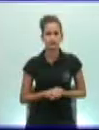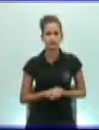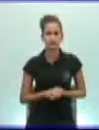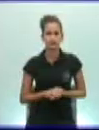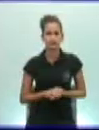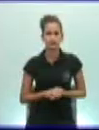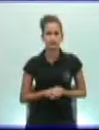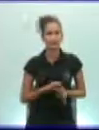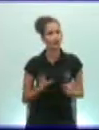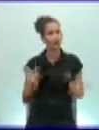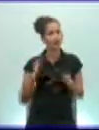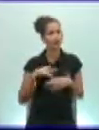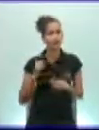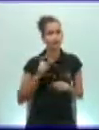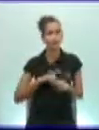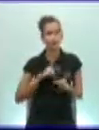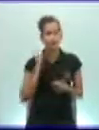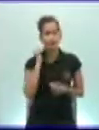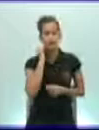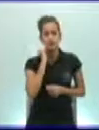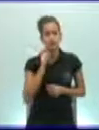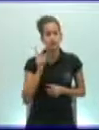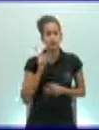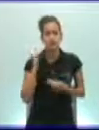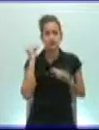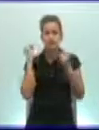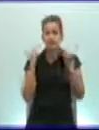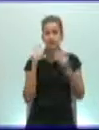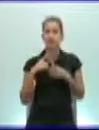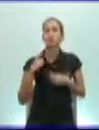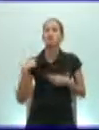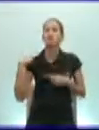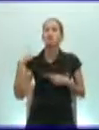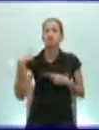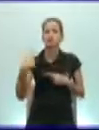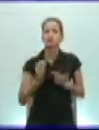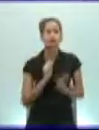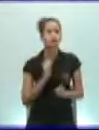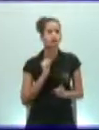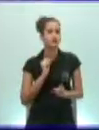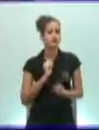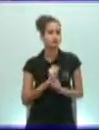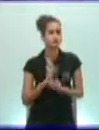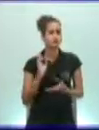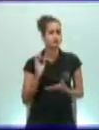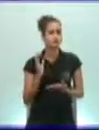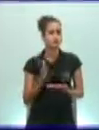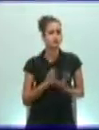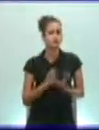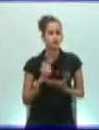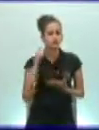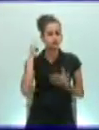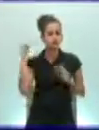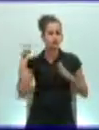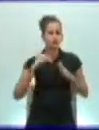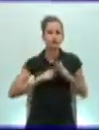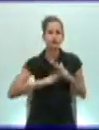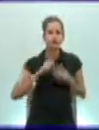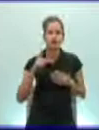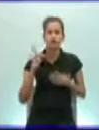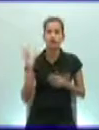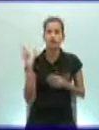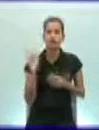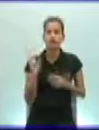No nos alcanza el tiempo para más, no se preocupen, en próximos encuentros estaremos profundizando más sobre esta clase de palabras